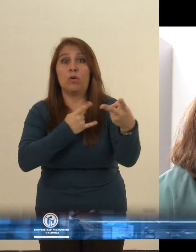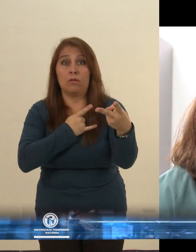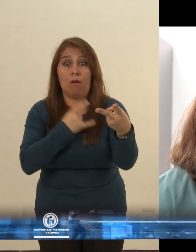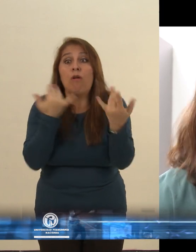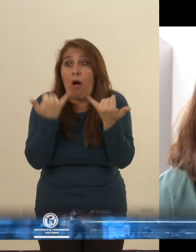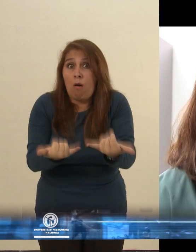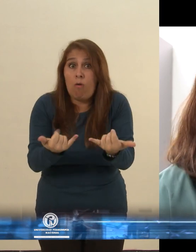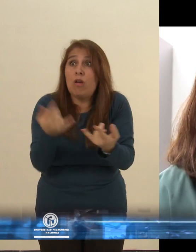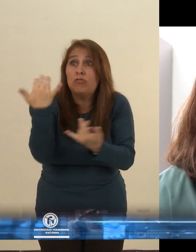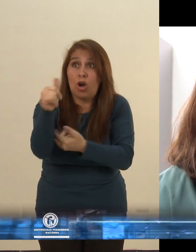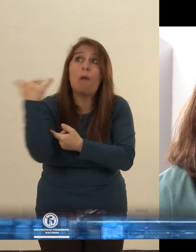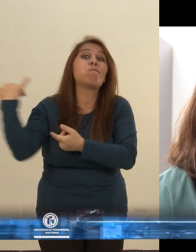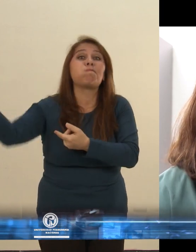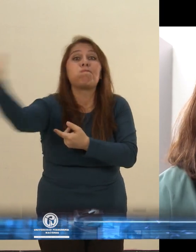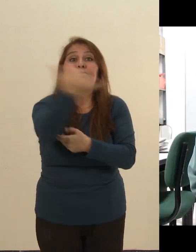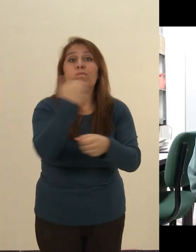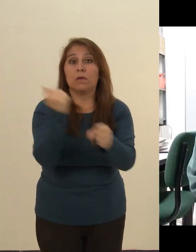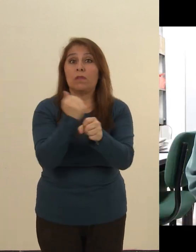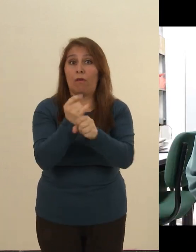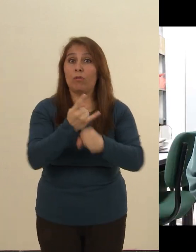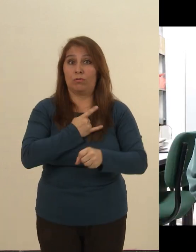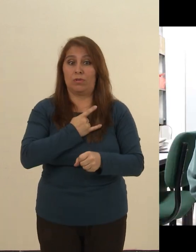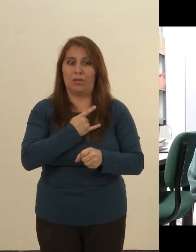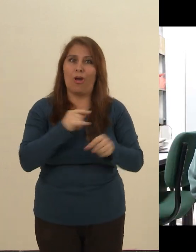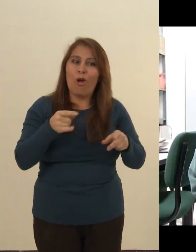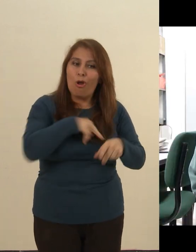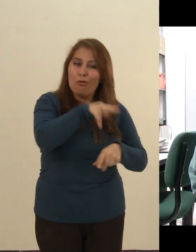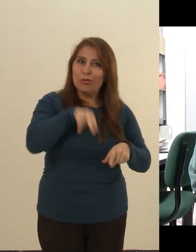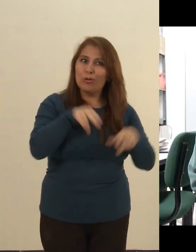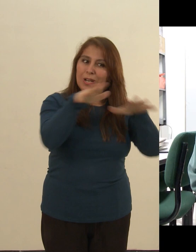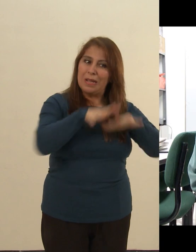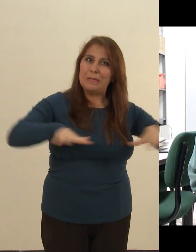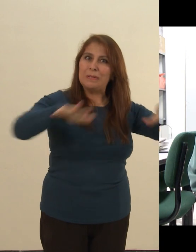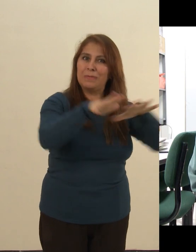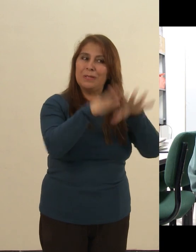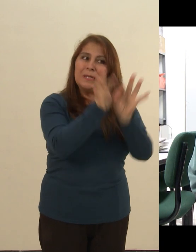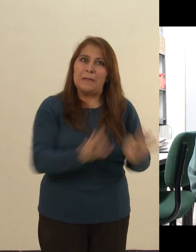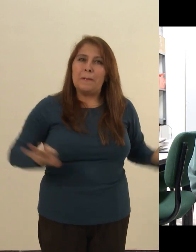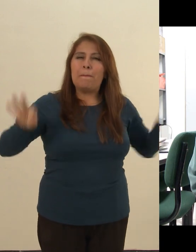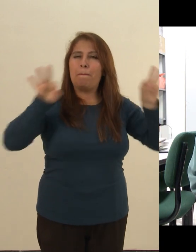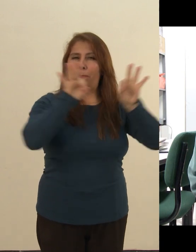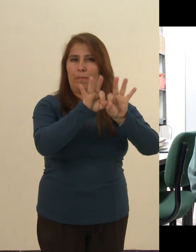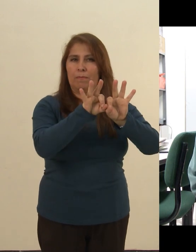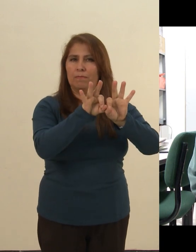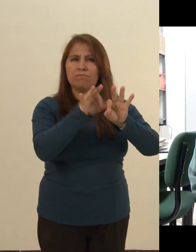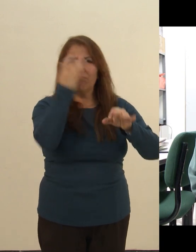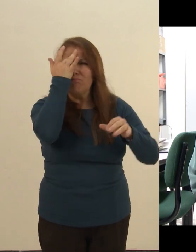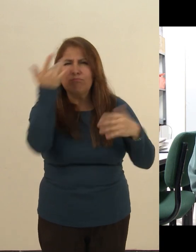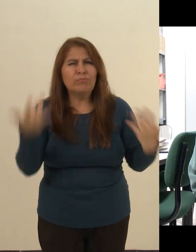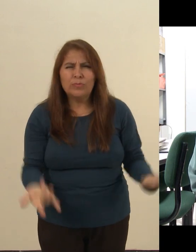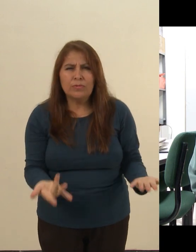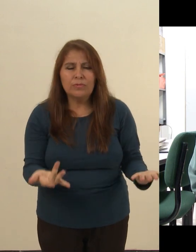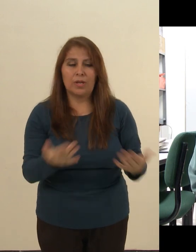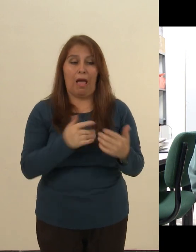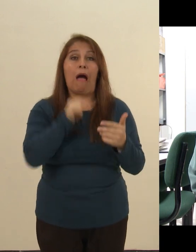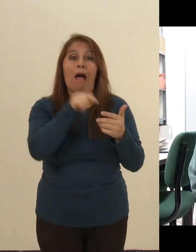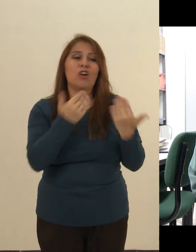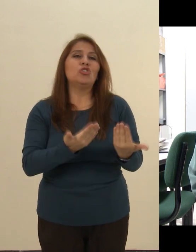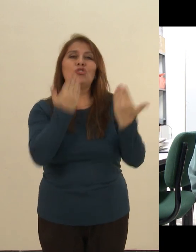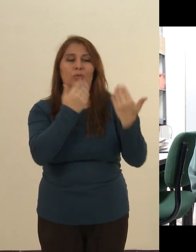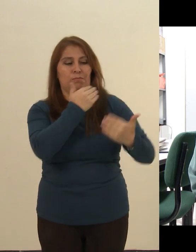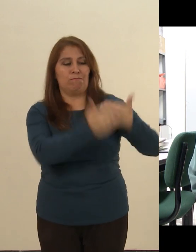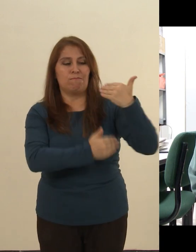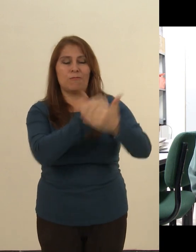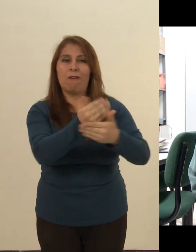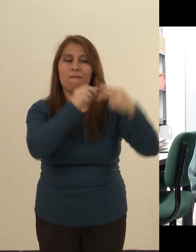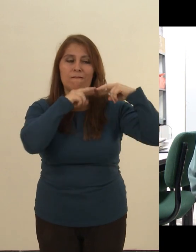en universidades, y ya lo están haciendo. Entonces, para nosotros como centro, se convierte en un espacio también para hacer